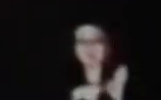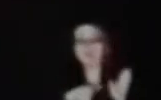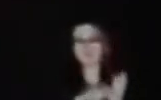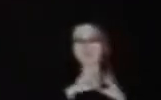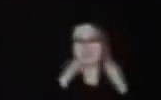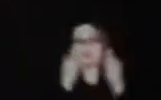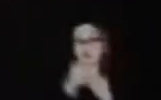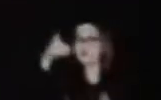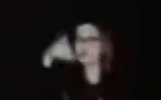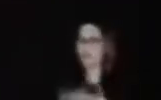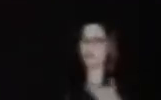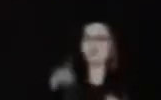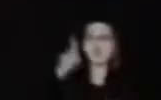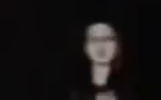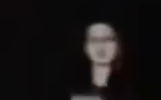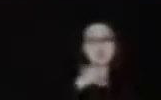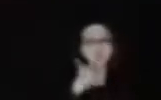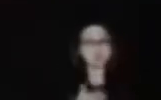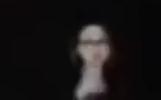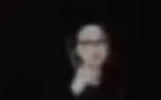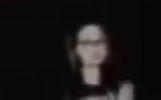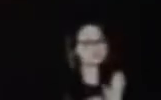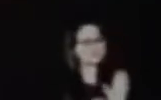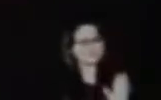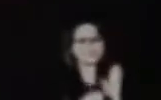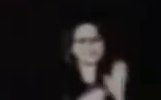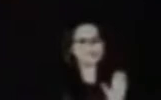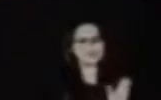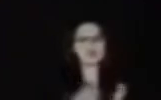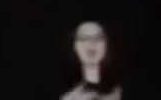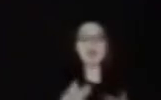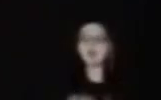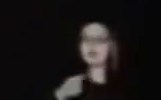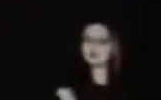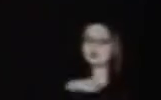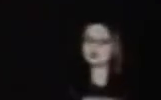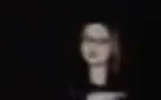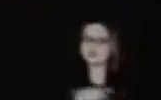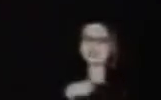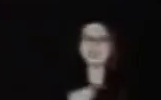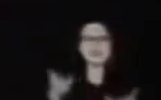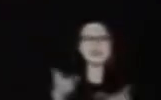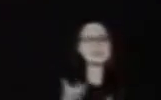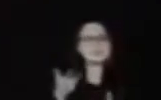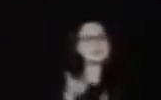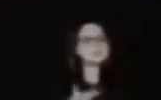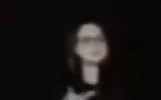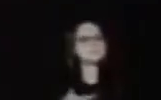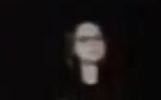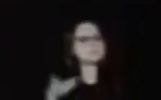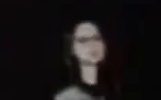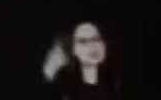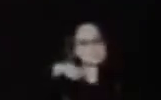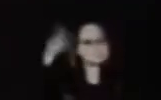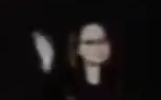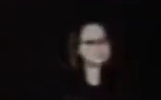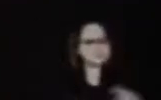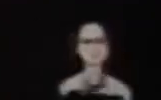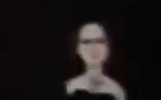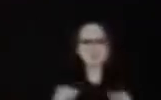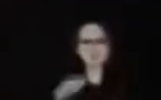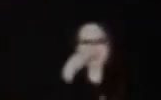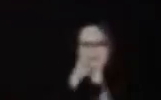y su evidente corrupción y hacer todo lo que podamos para abolir